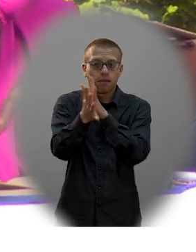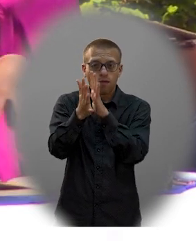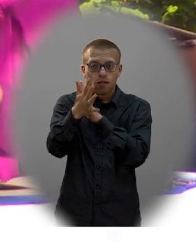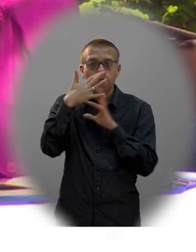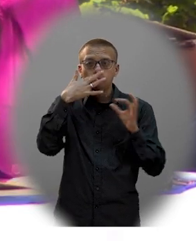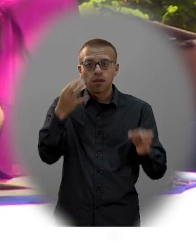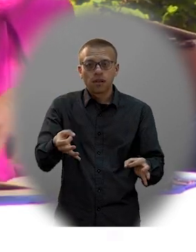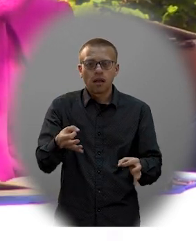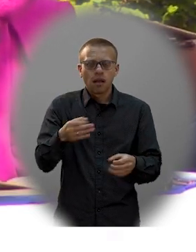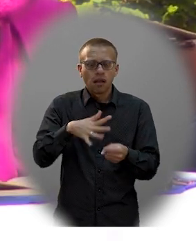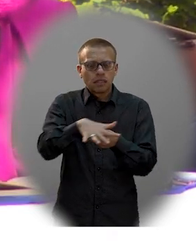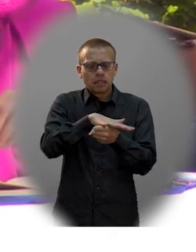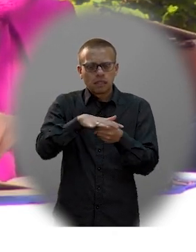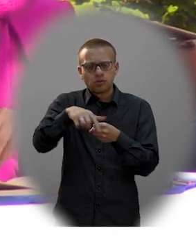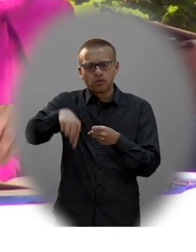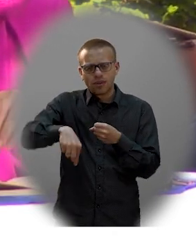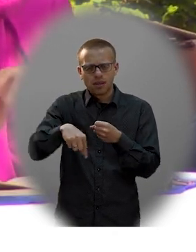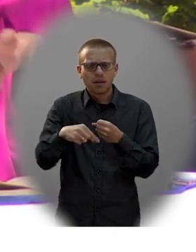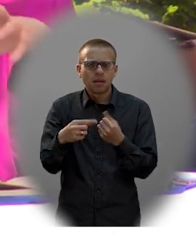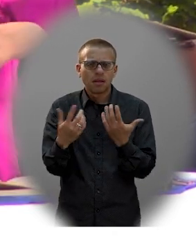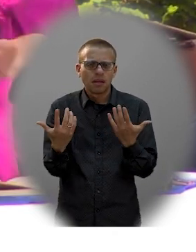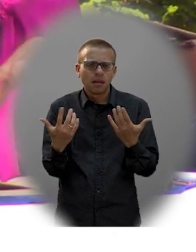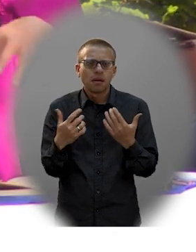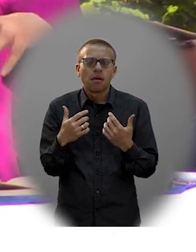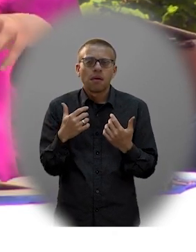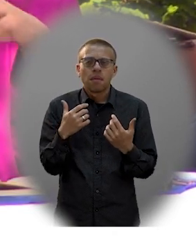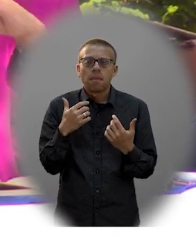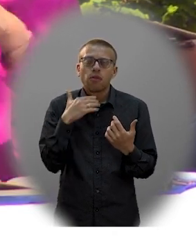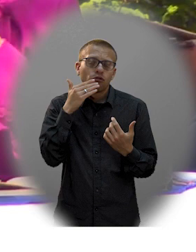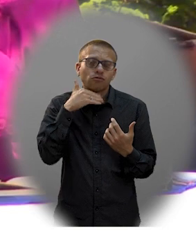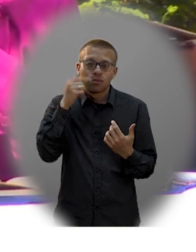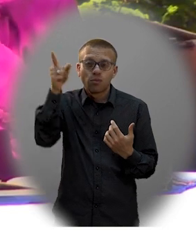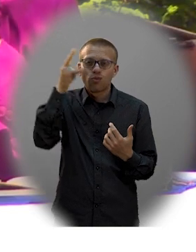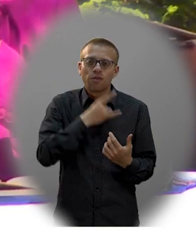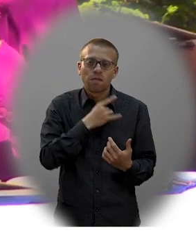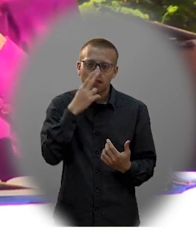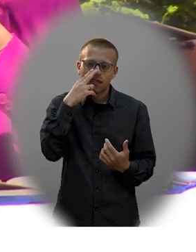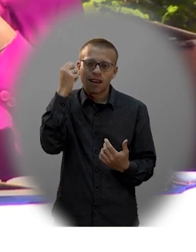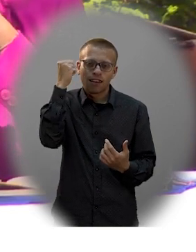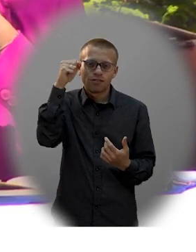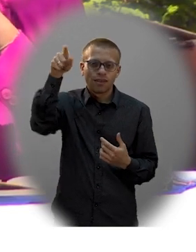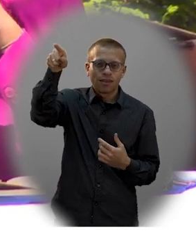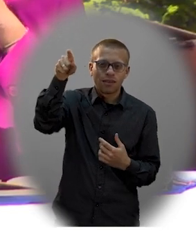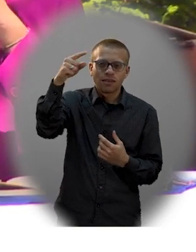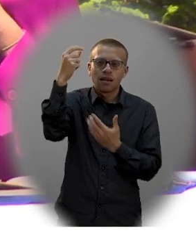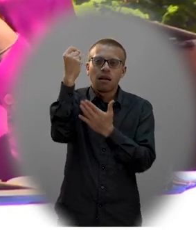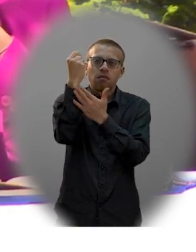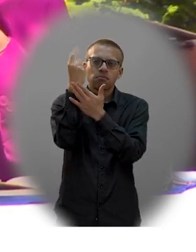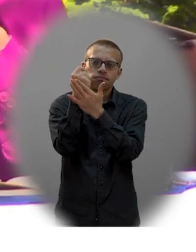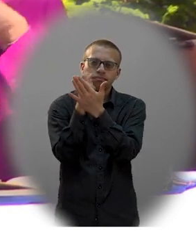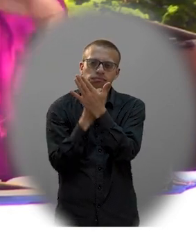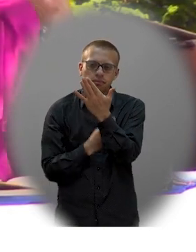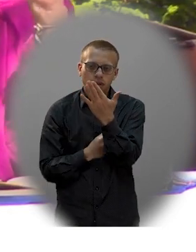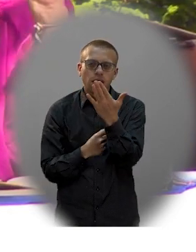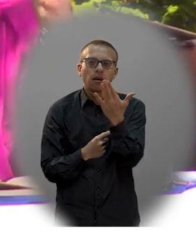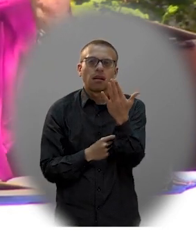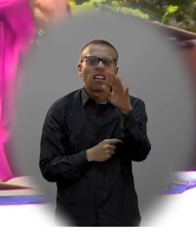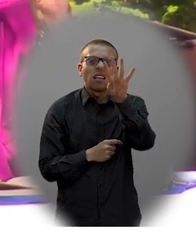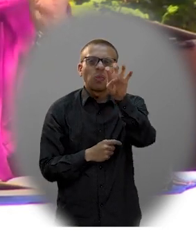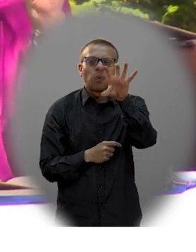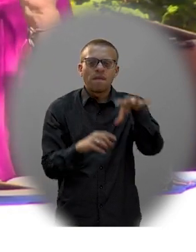es la situación acá en la universidad, pero en la nacional, en la investigación que hicimos, una encuesta a las 9 sedes de la